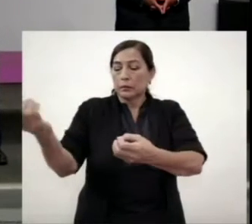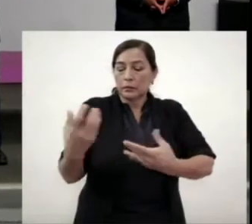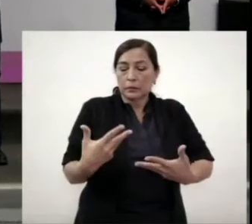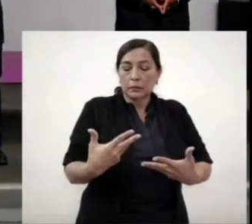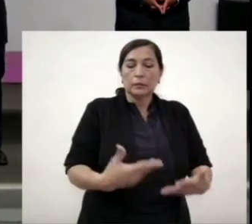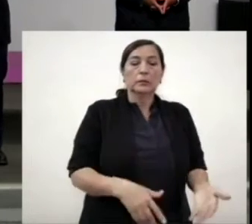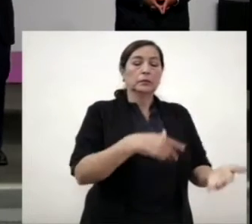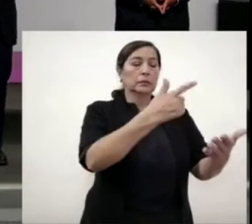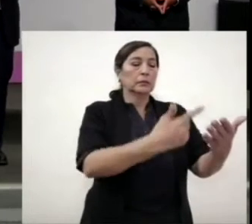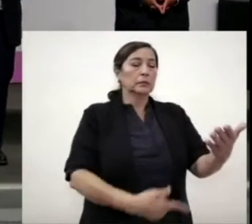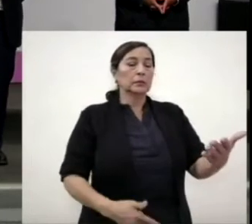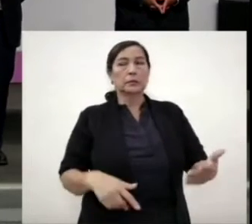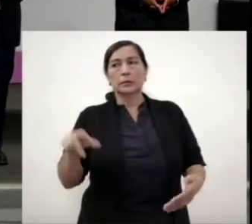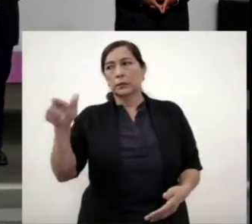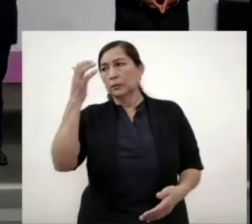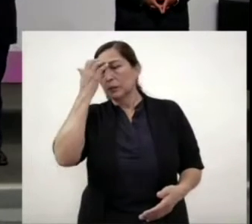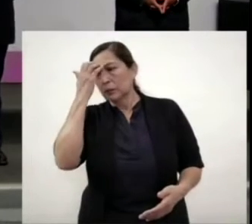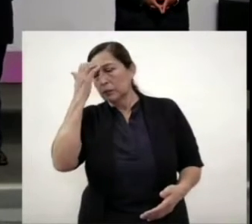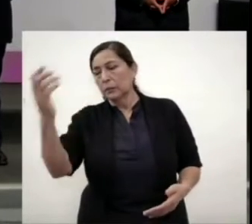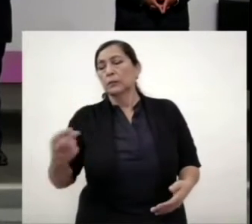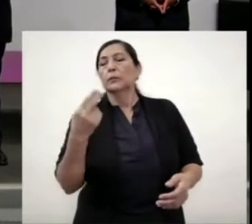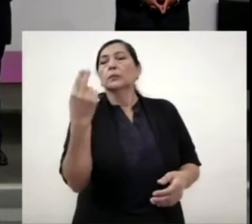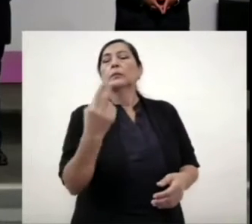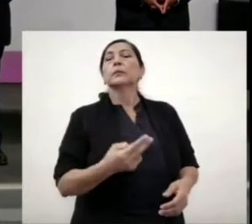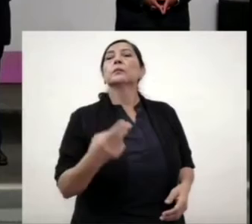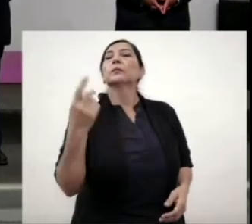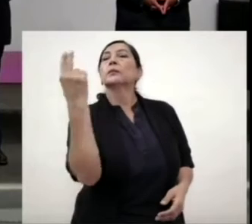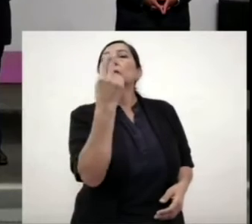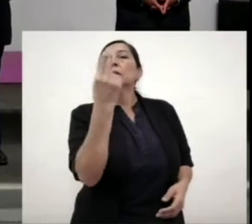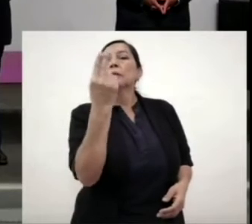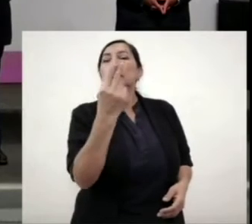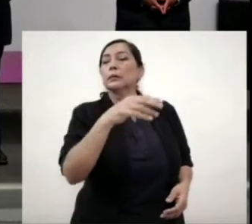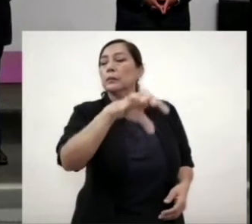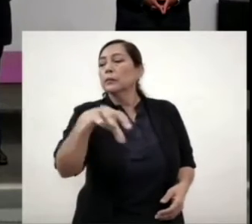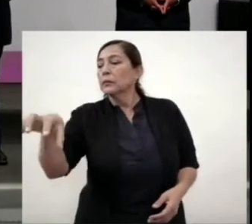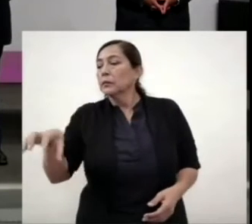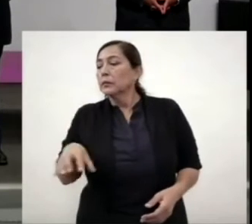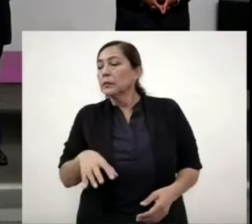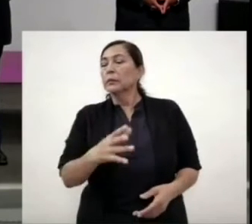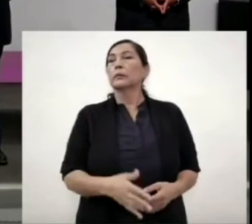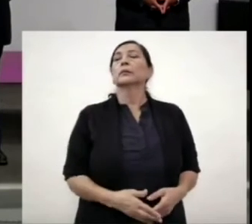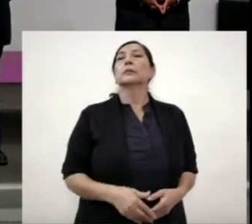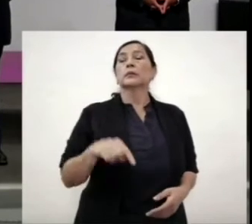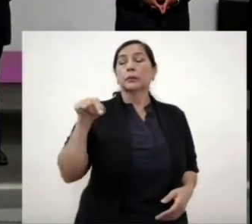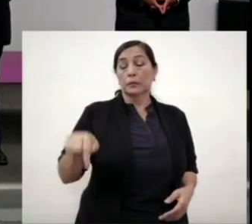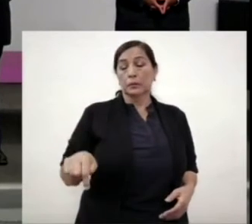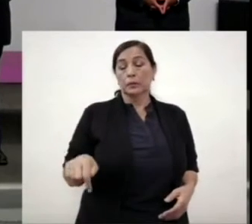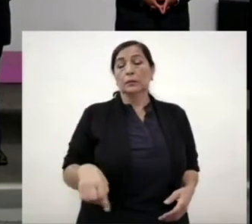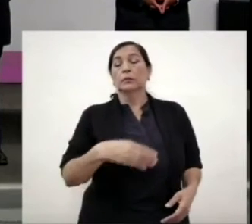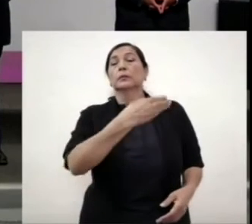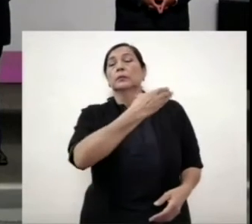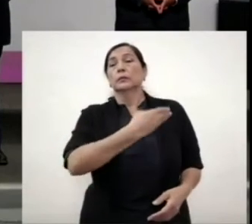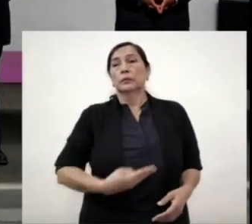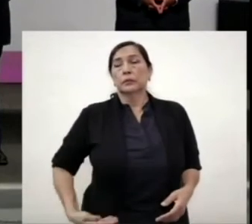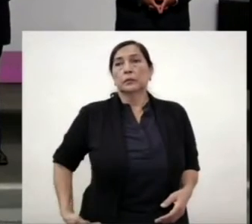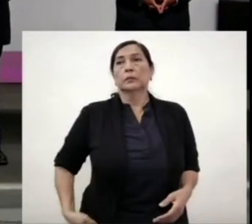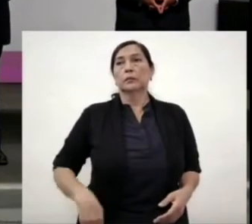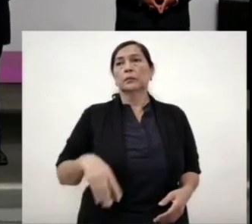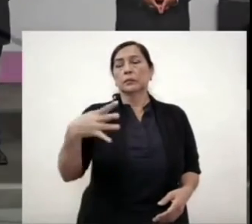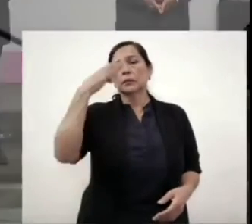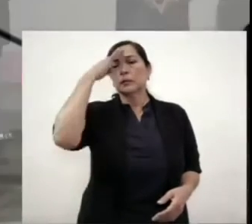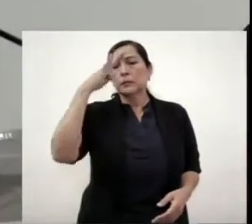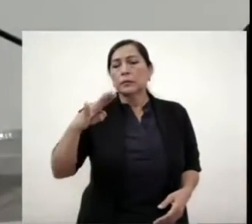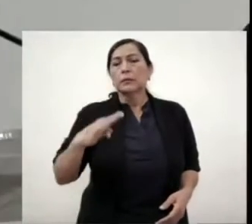primera mano las necesidades, es precisamente el Ayuntamiento de Zamora, la Presidencia Municipal. Por eso este